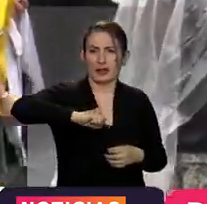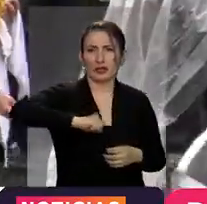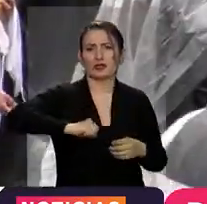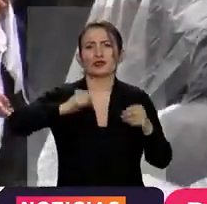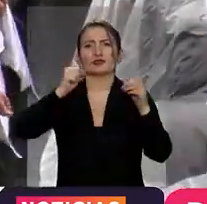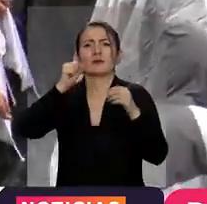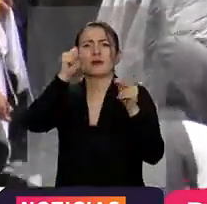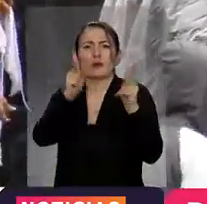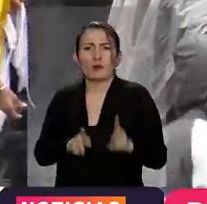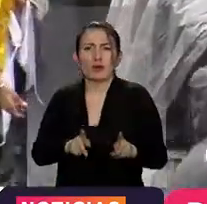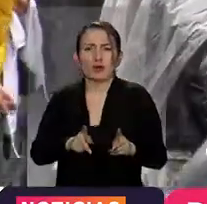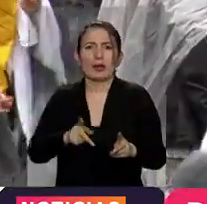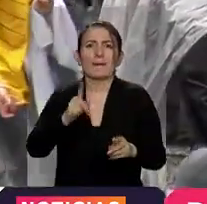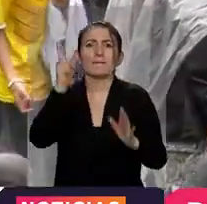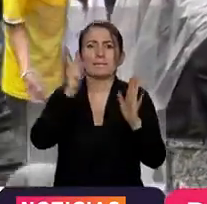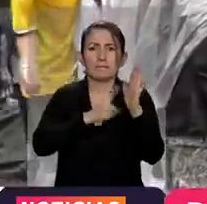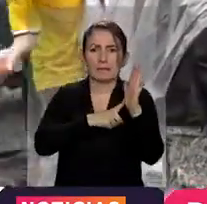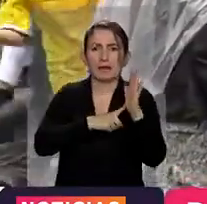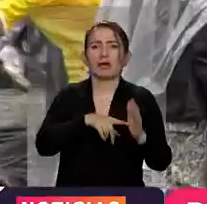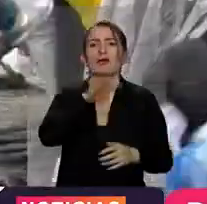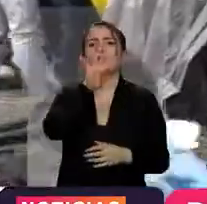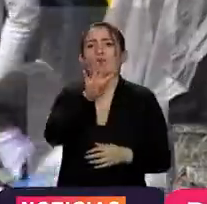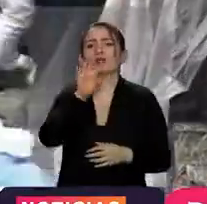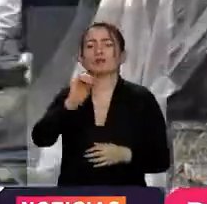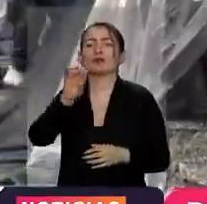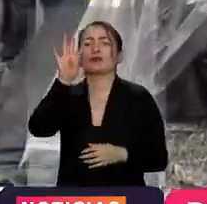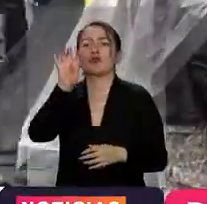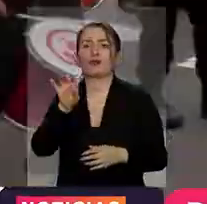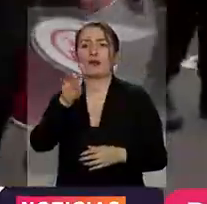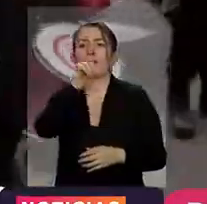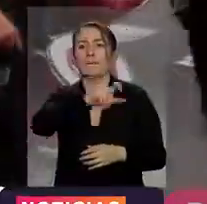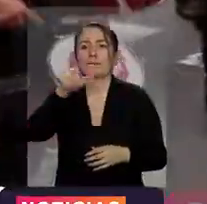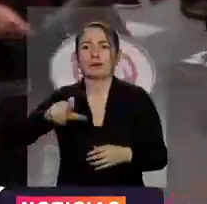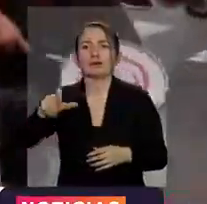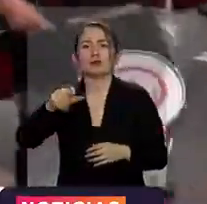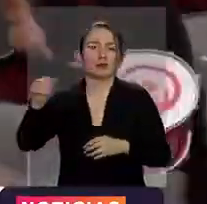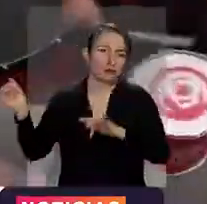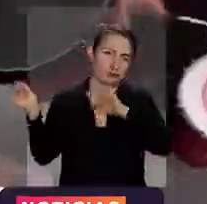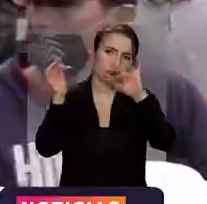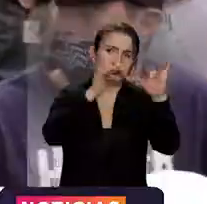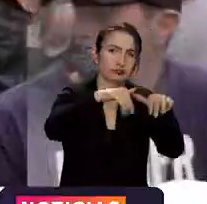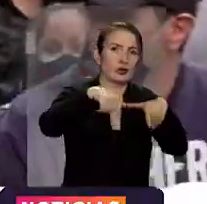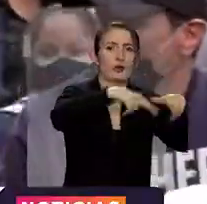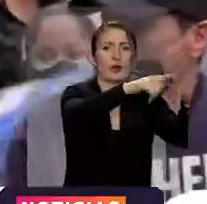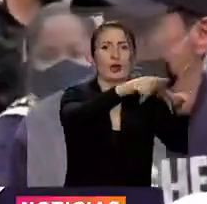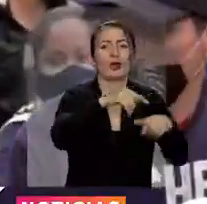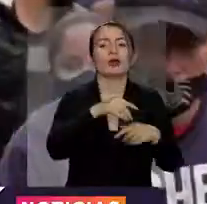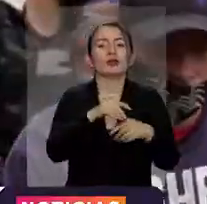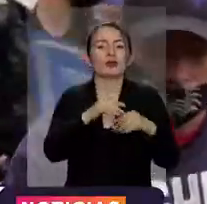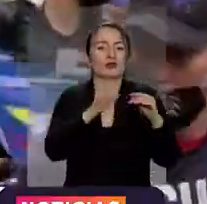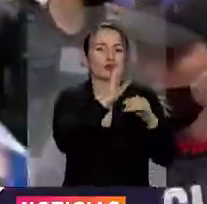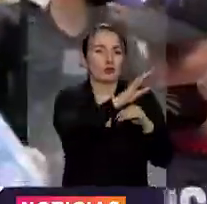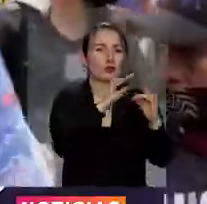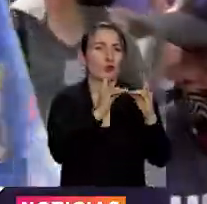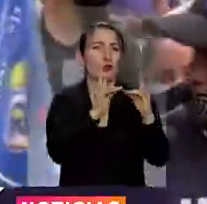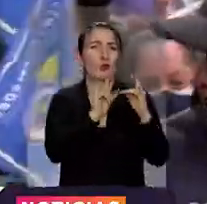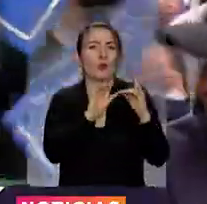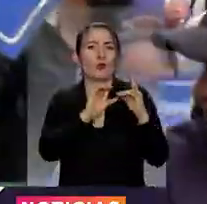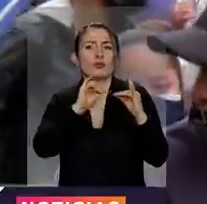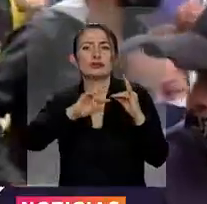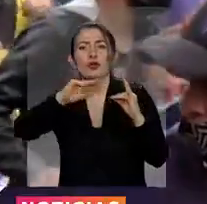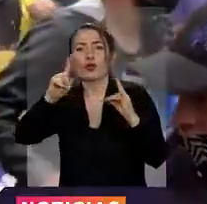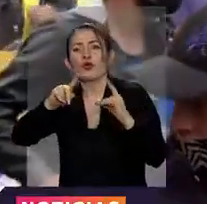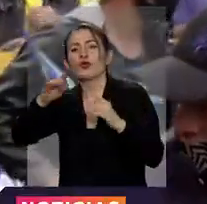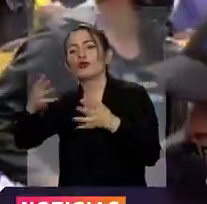de 1.409 personas que fueron conducidas a unidades de reacción inmediata, estaciones de policía y centros